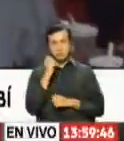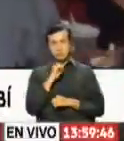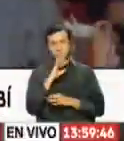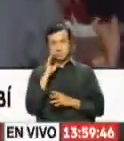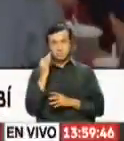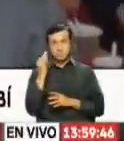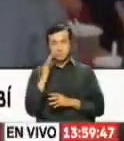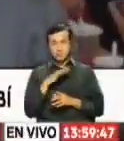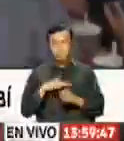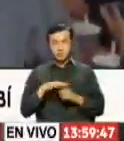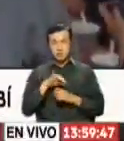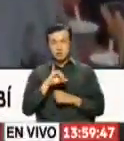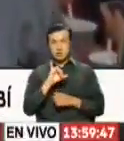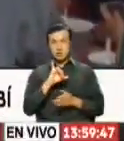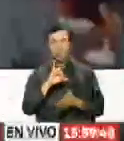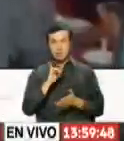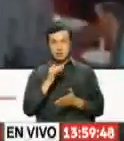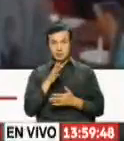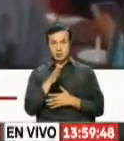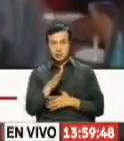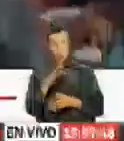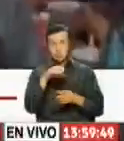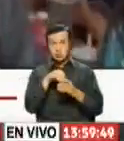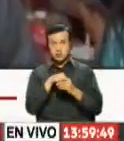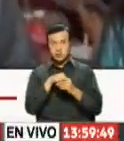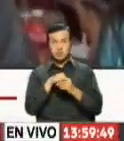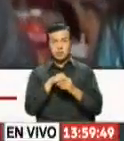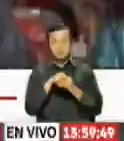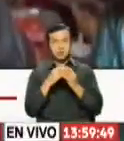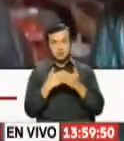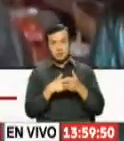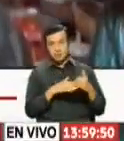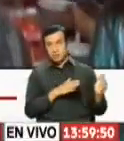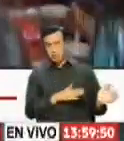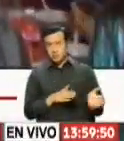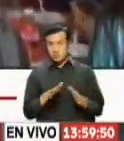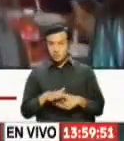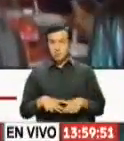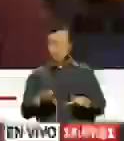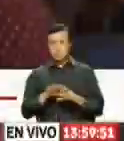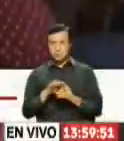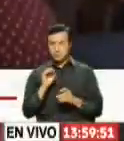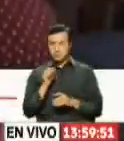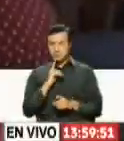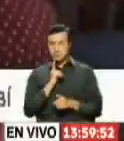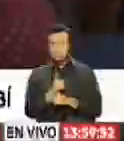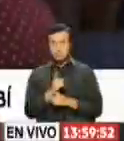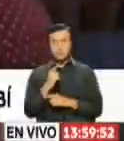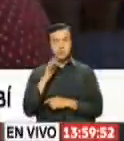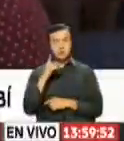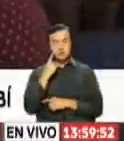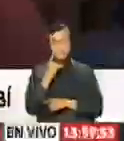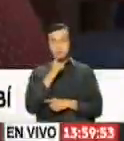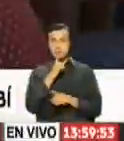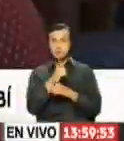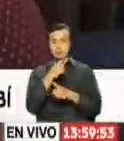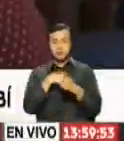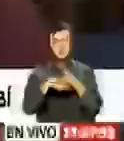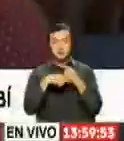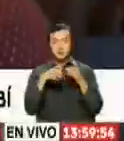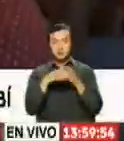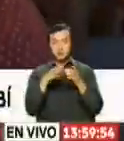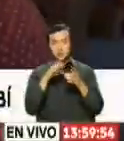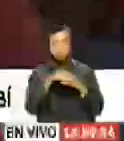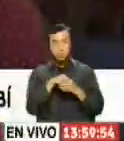es autóctono de aquí en Jipijapa, el ceviche con maní, aguacate, oriundo de esta tierra. Y cada vez que puedo vengo aquí,